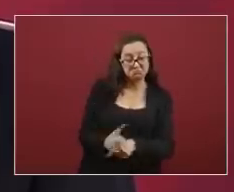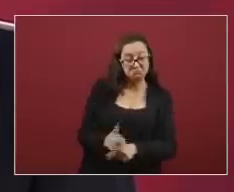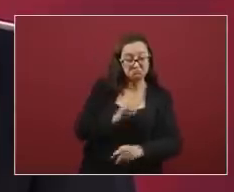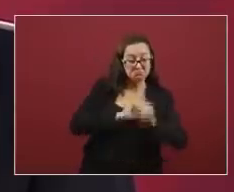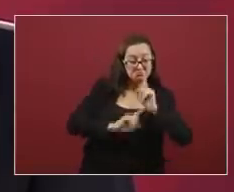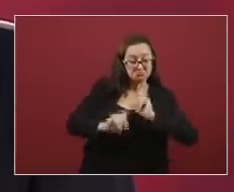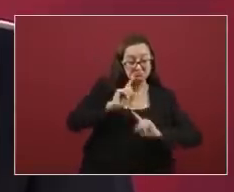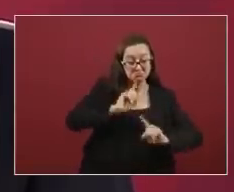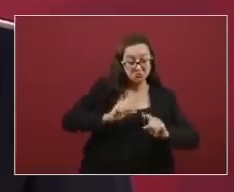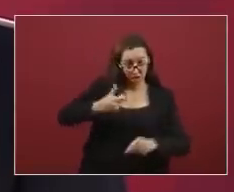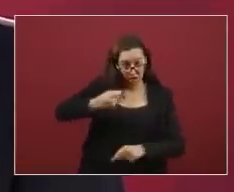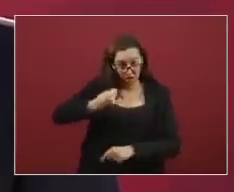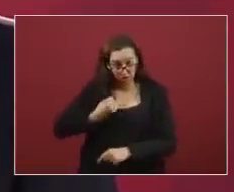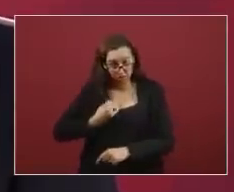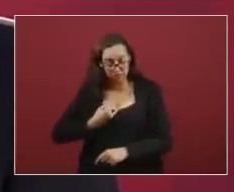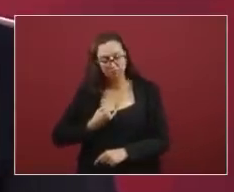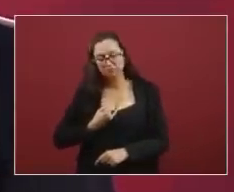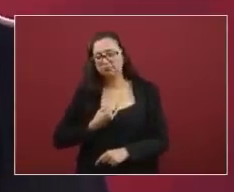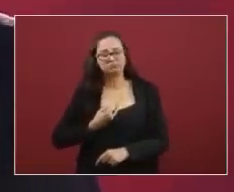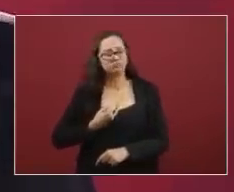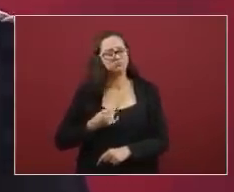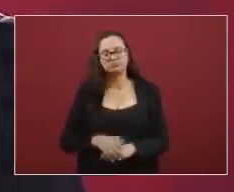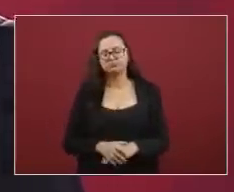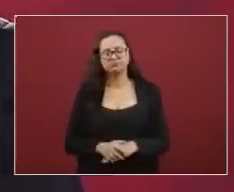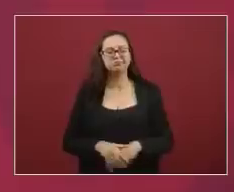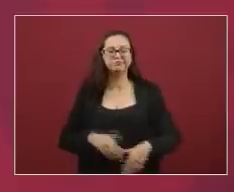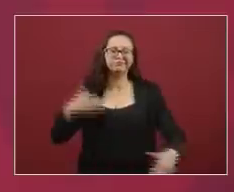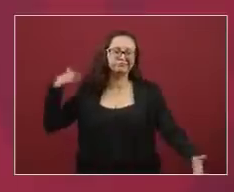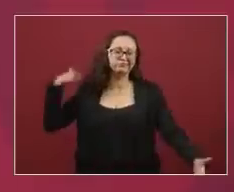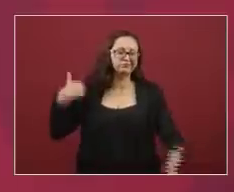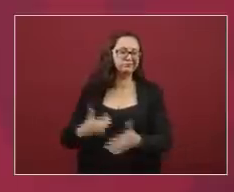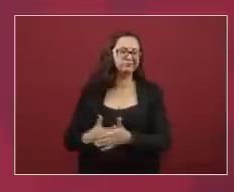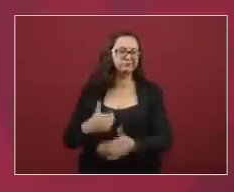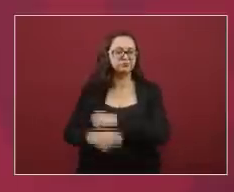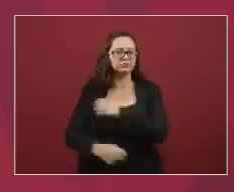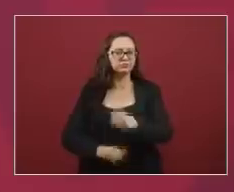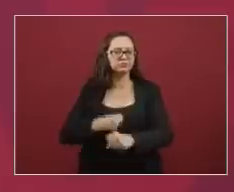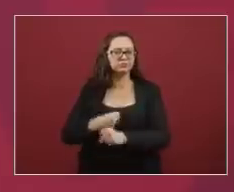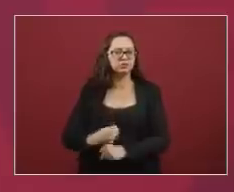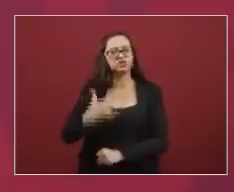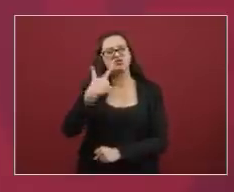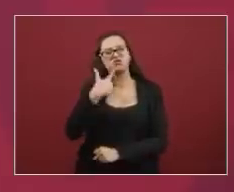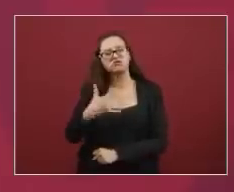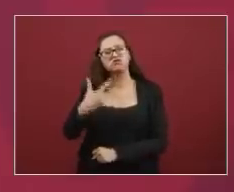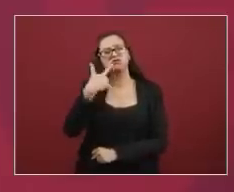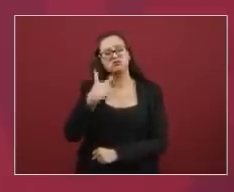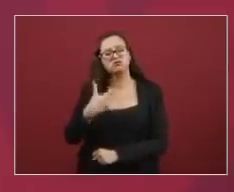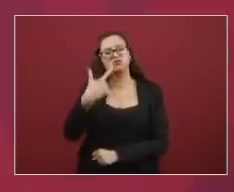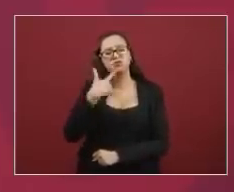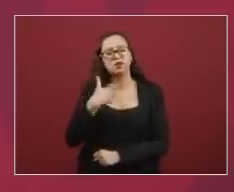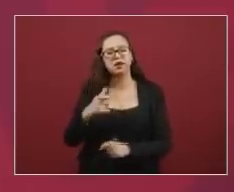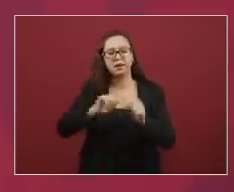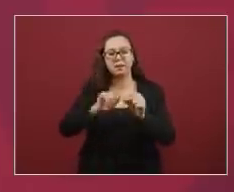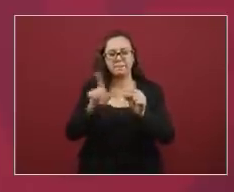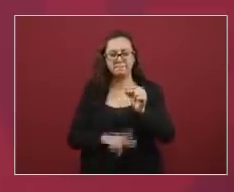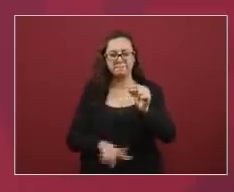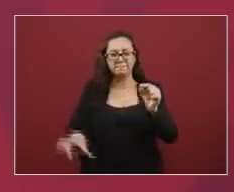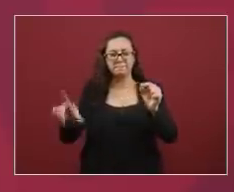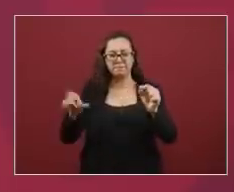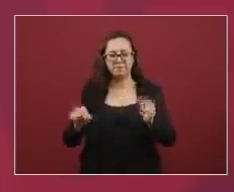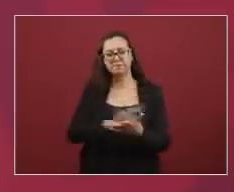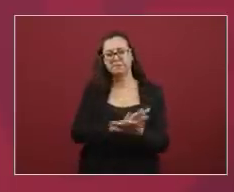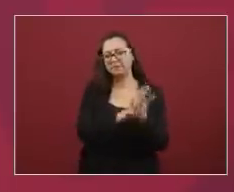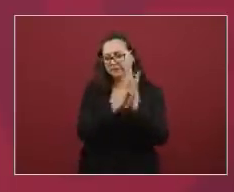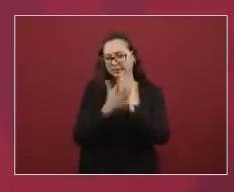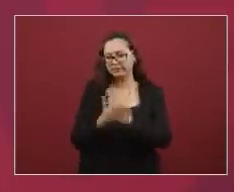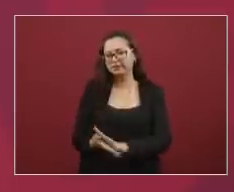Hemos luchado durante muchos años por llevar a cabo en México un cambio